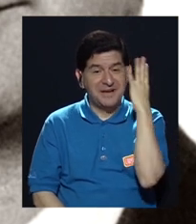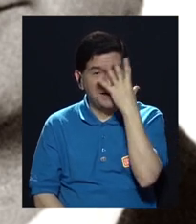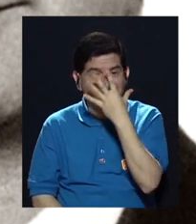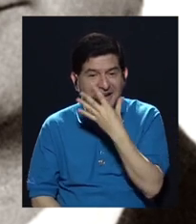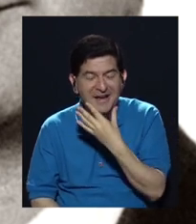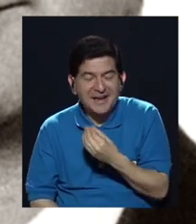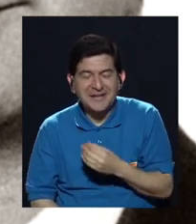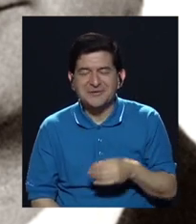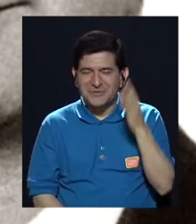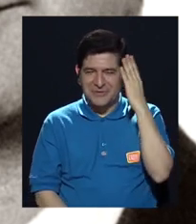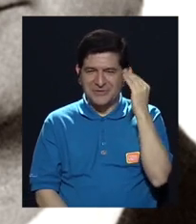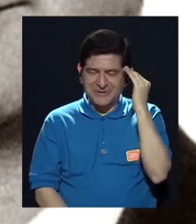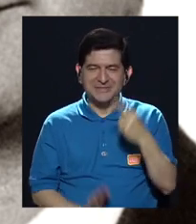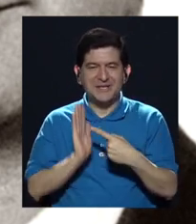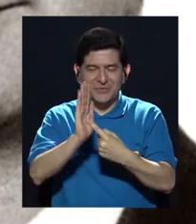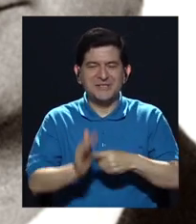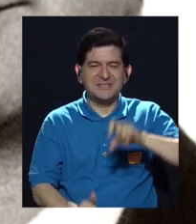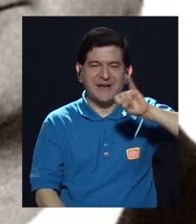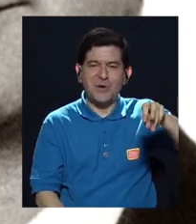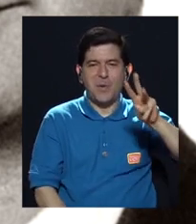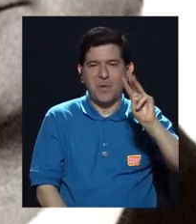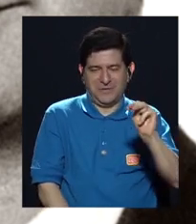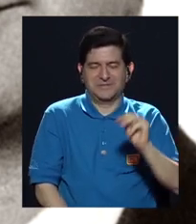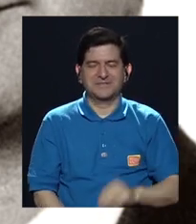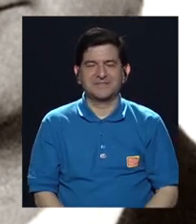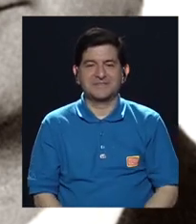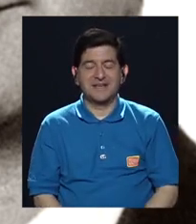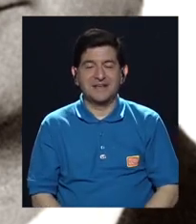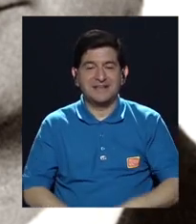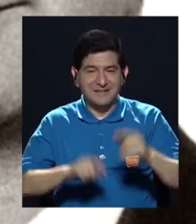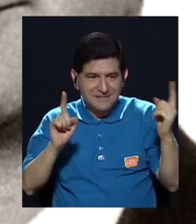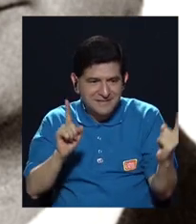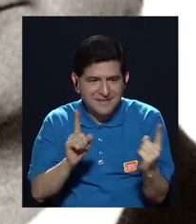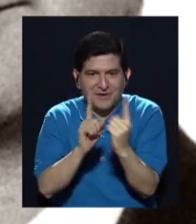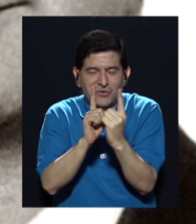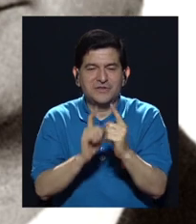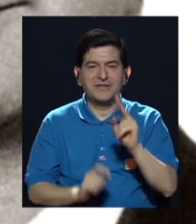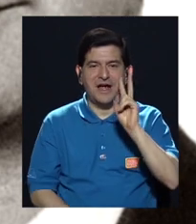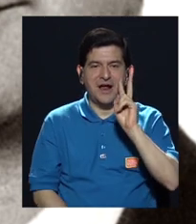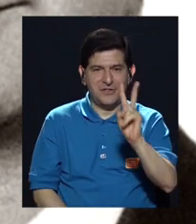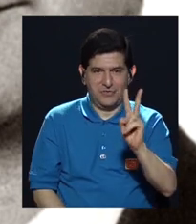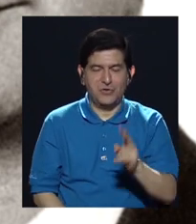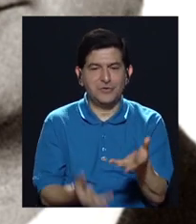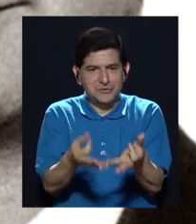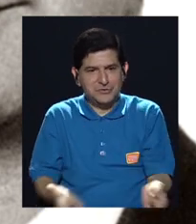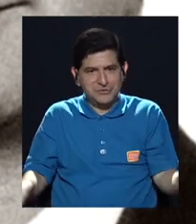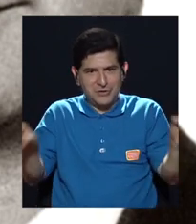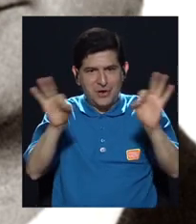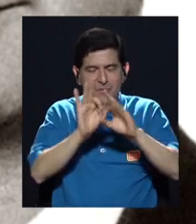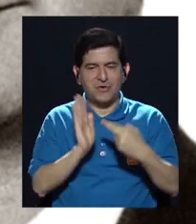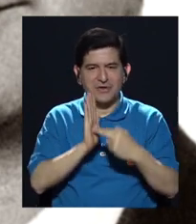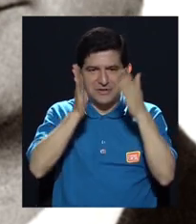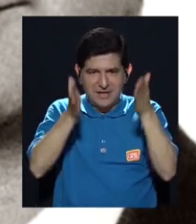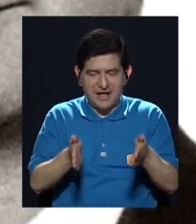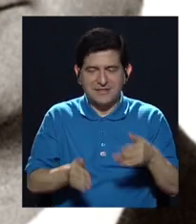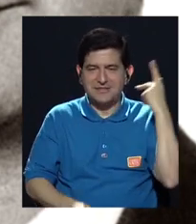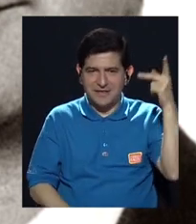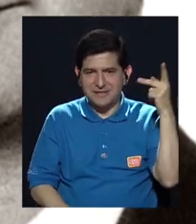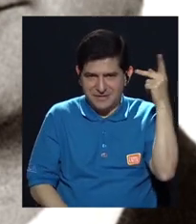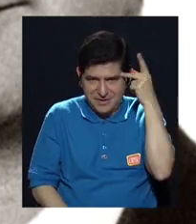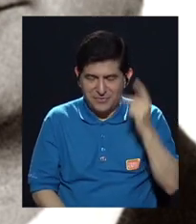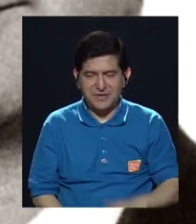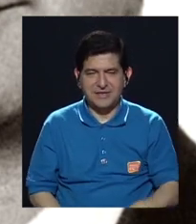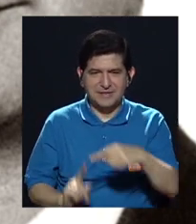qué hermosa joya nos presenta don José Martí de el encuentro entre dos muy importantes representantes